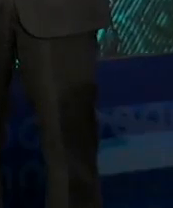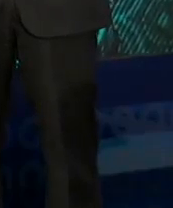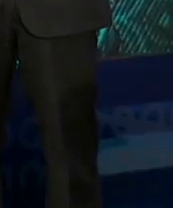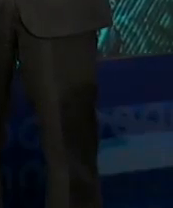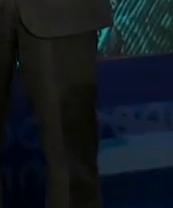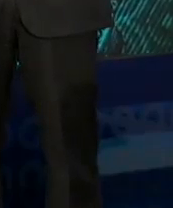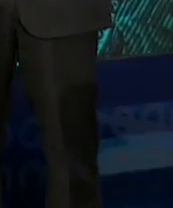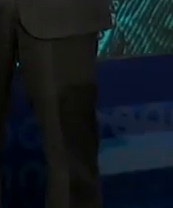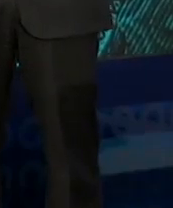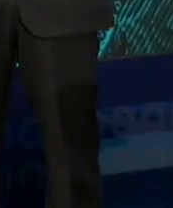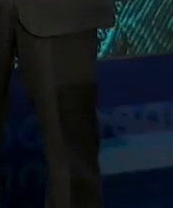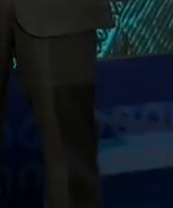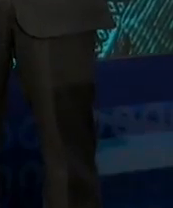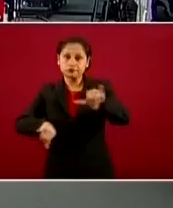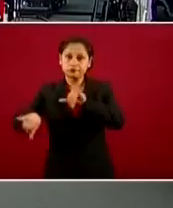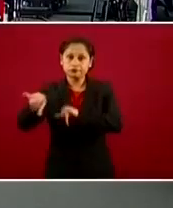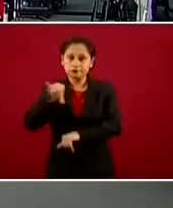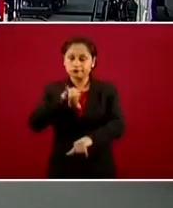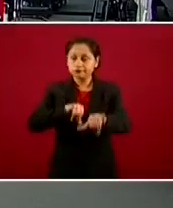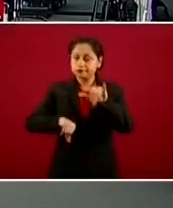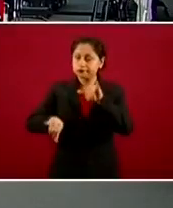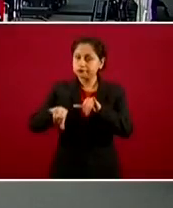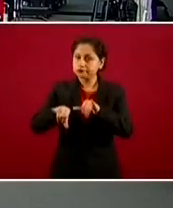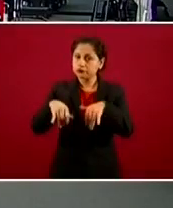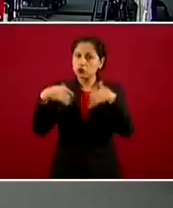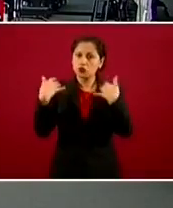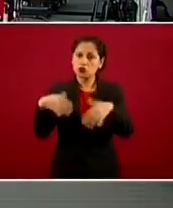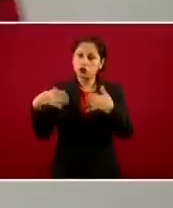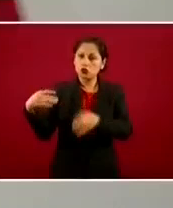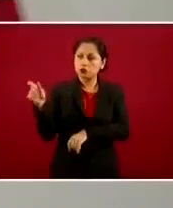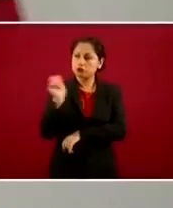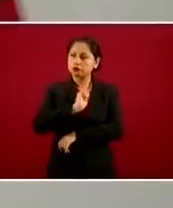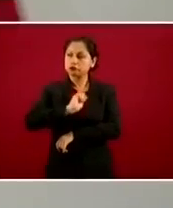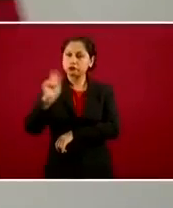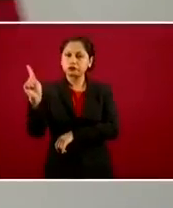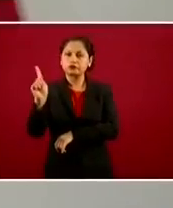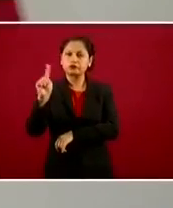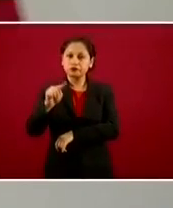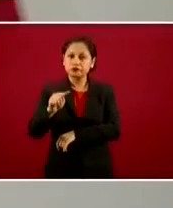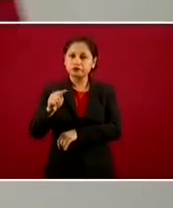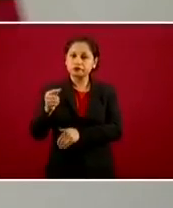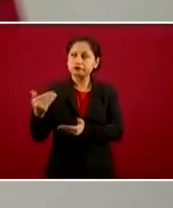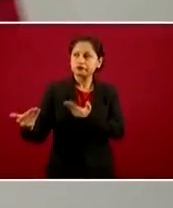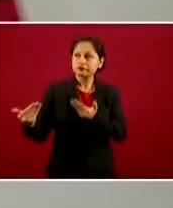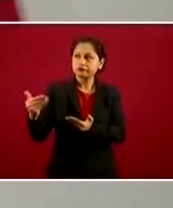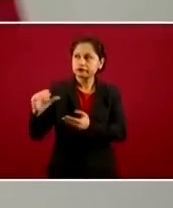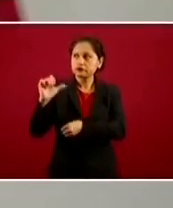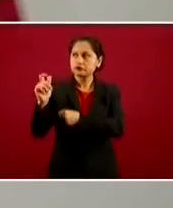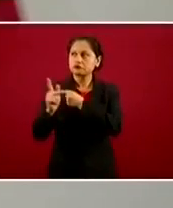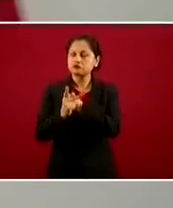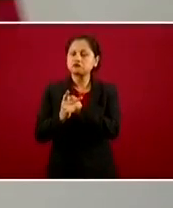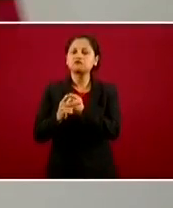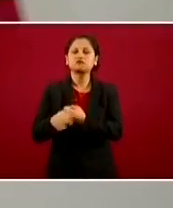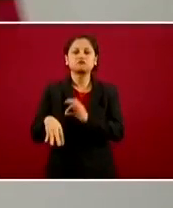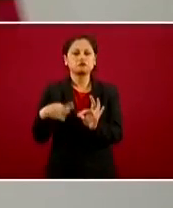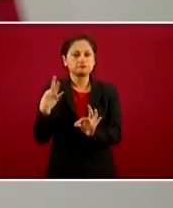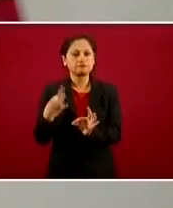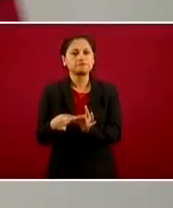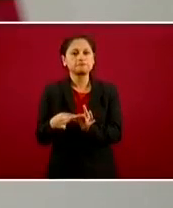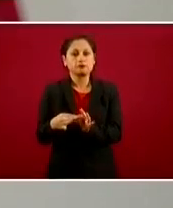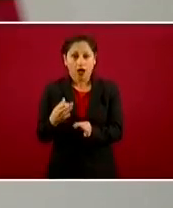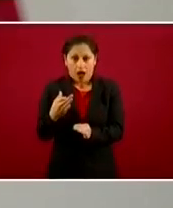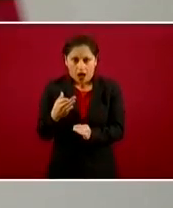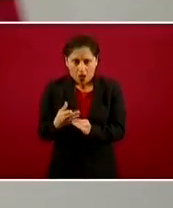que implica la cuarentena voluntaria y la suspensión de actividades económicas no esenciales el subsecretario de salud hugo lópez gatell